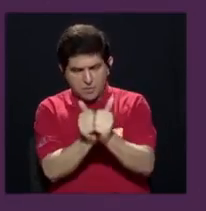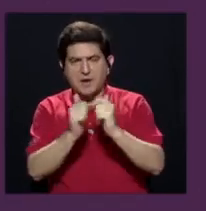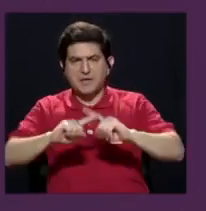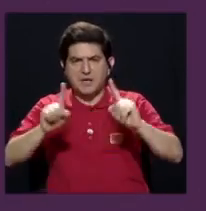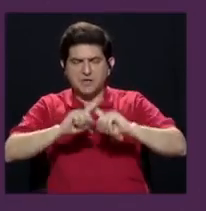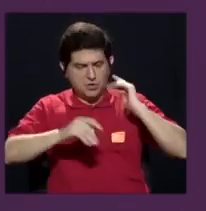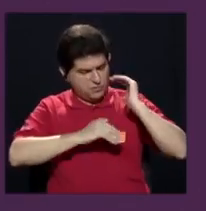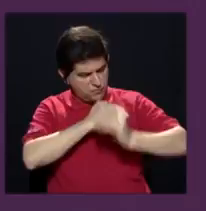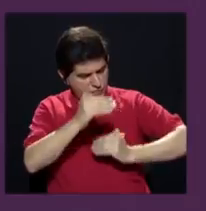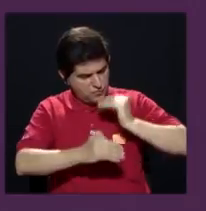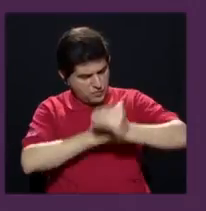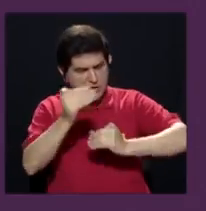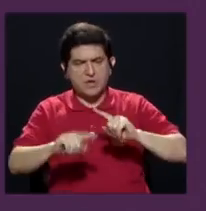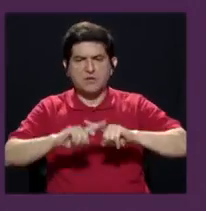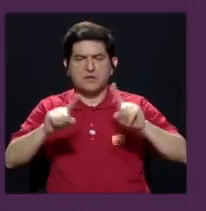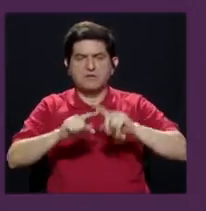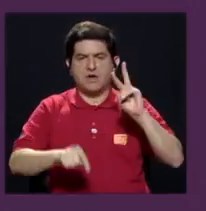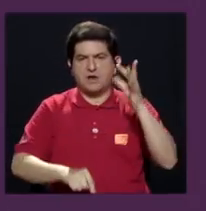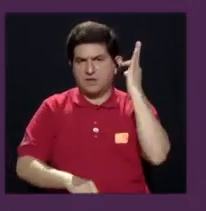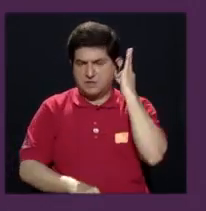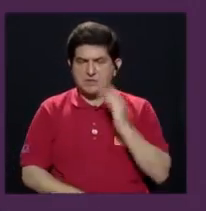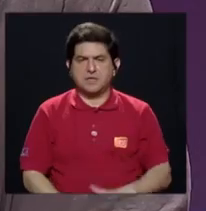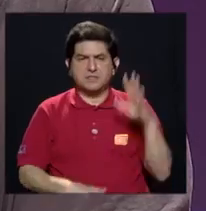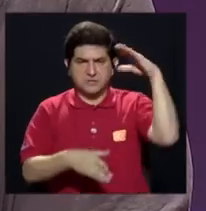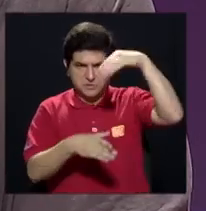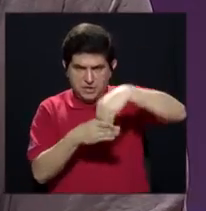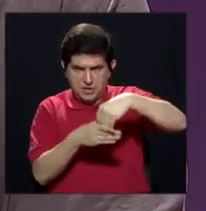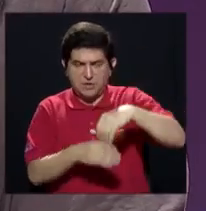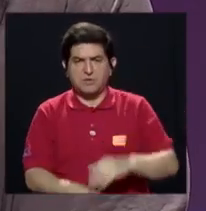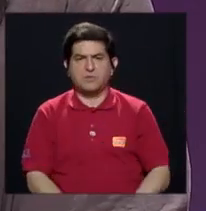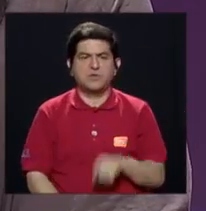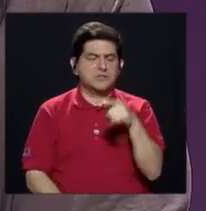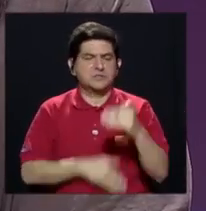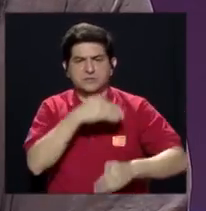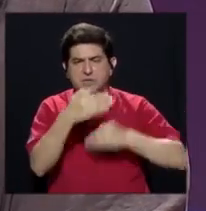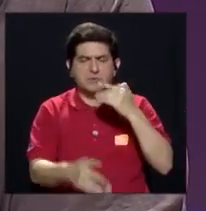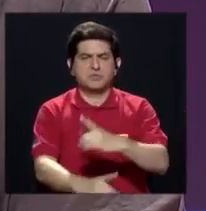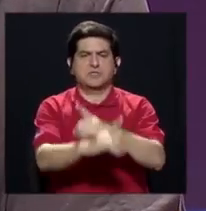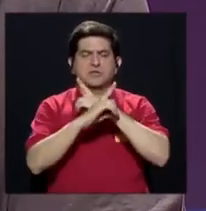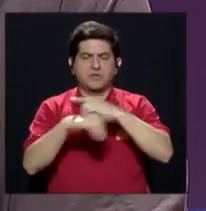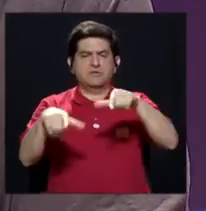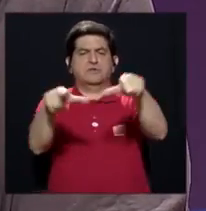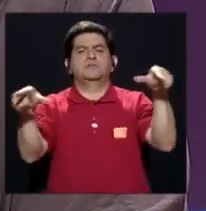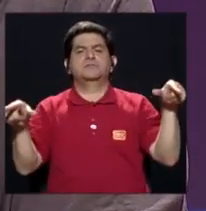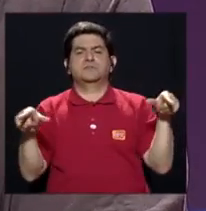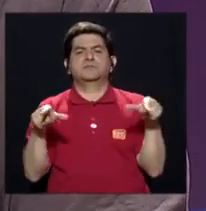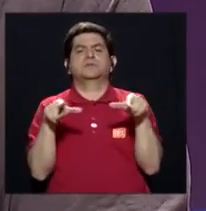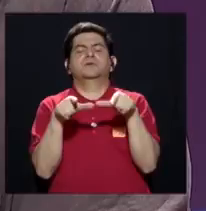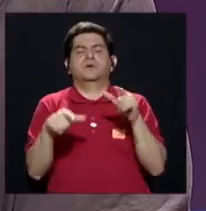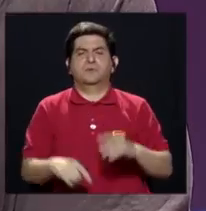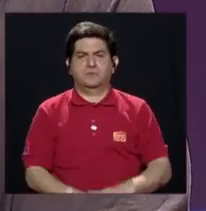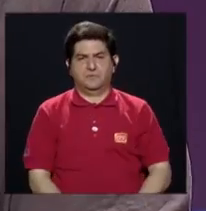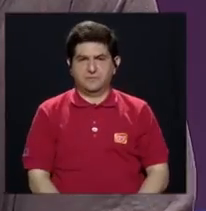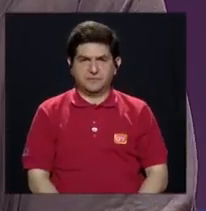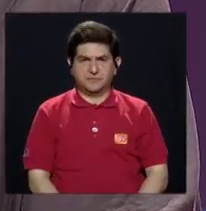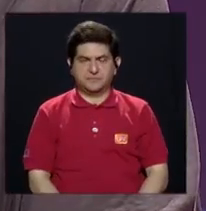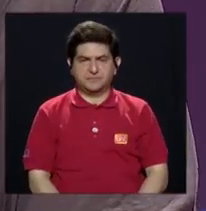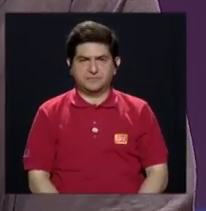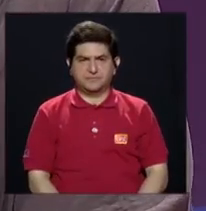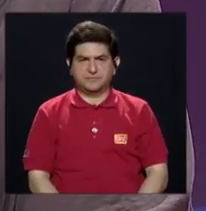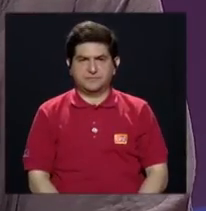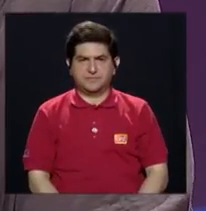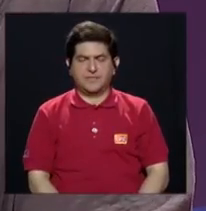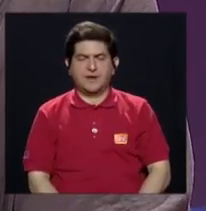varios procesos varias compañeras también que están involucrados en estos procesos de defensa desde territorios eh